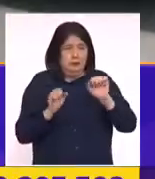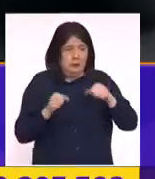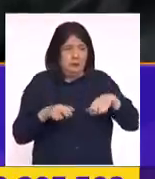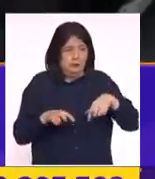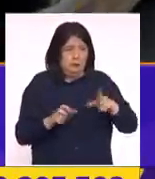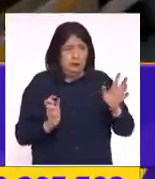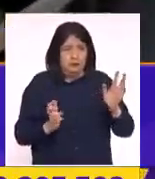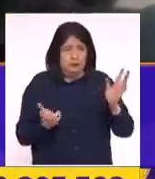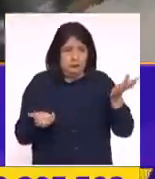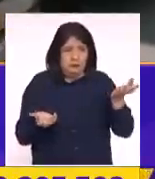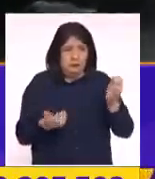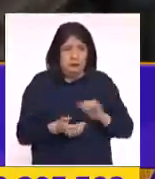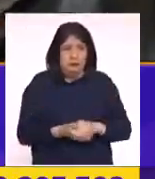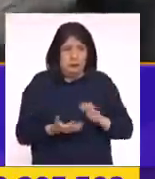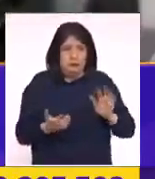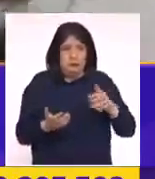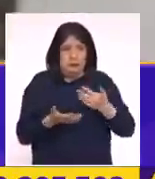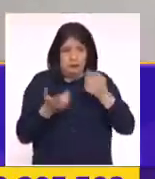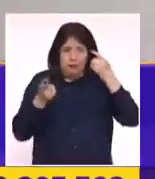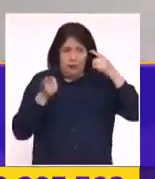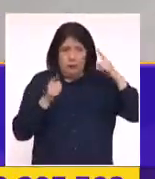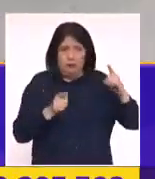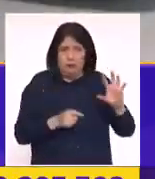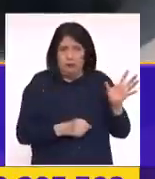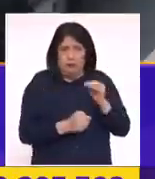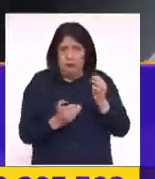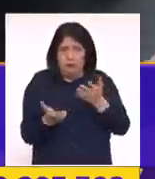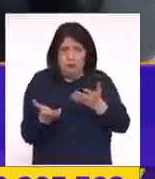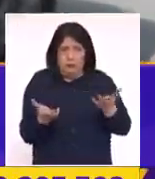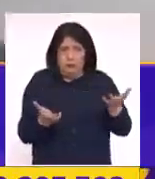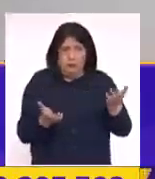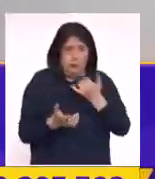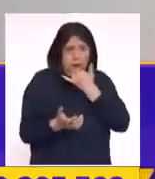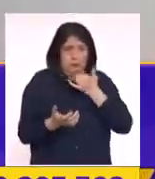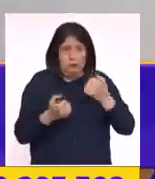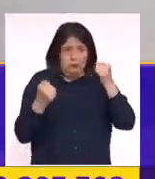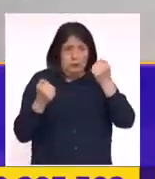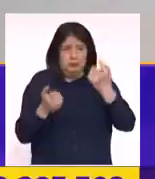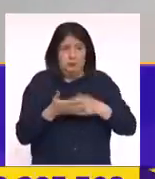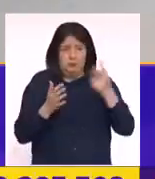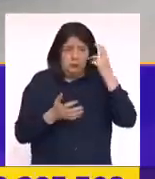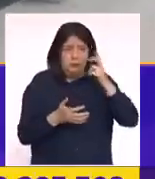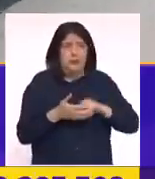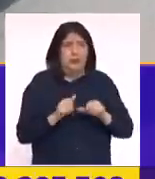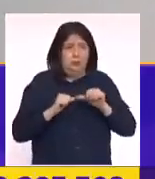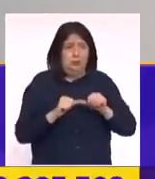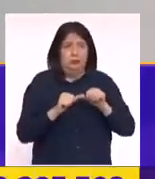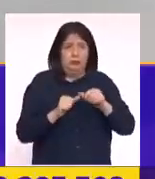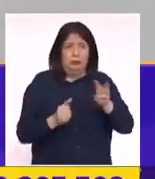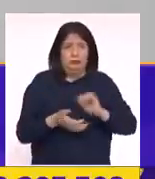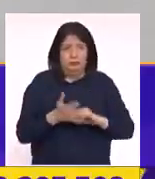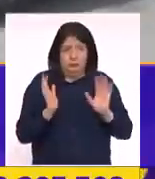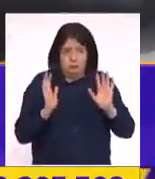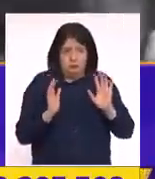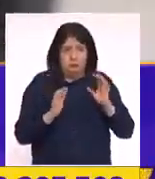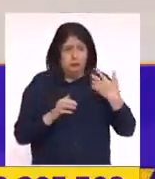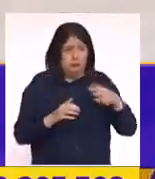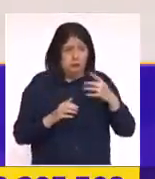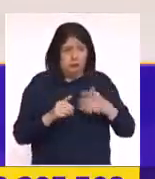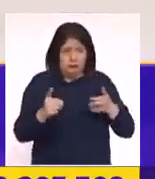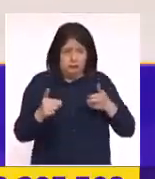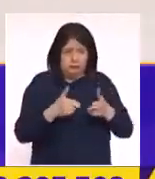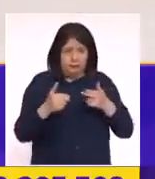permita, digamos, llegar a un consenso con todos los que allí se manifiestan. Por eso es que siguen atacando a pesar de que el tránsito se